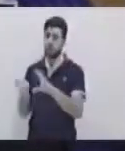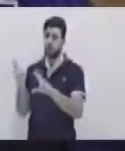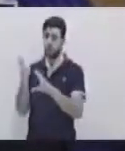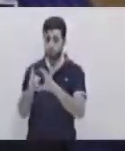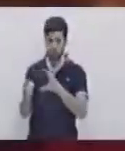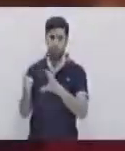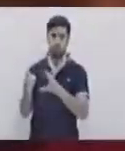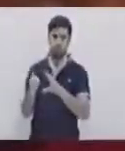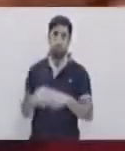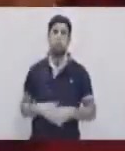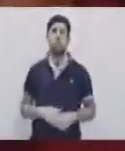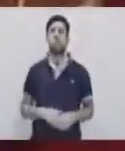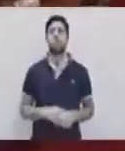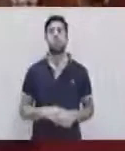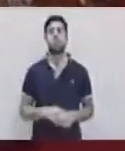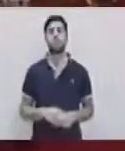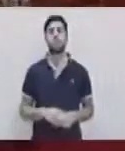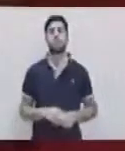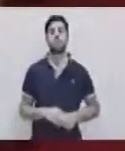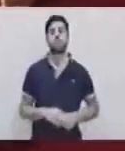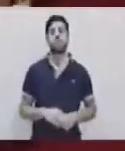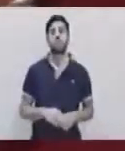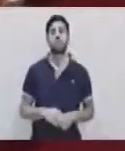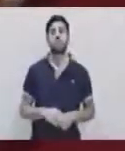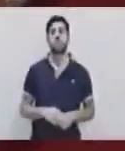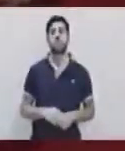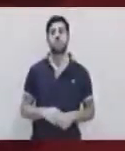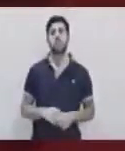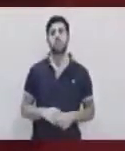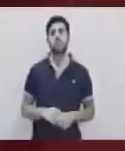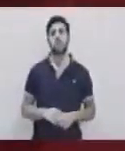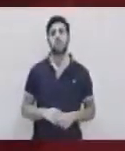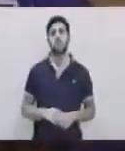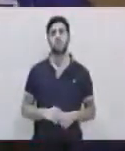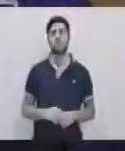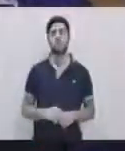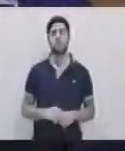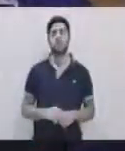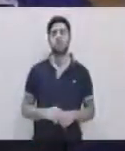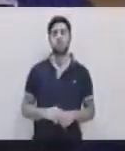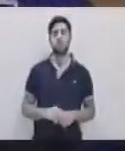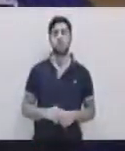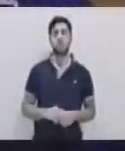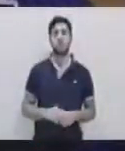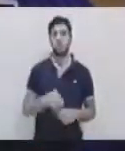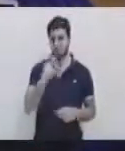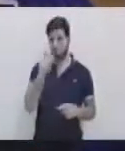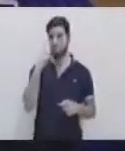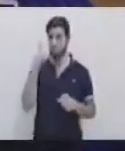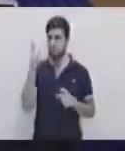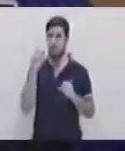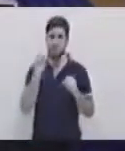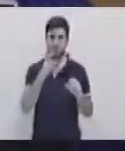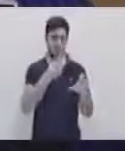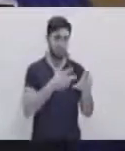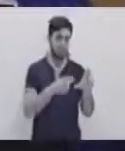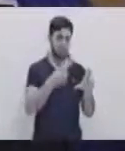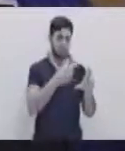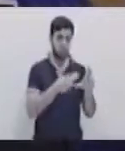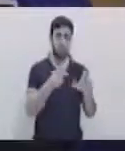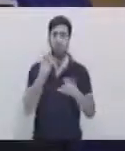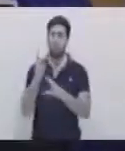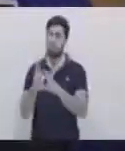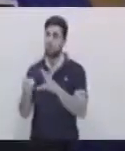Recorta, vas recortando lo que es una ruedita por donde pasará lo que es